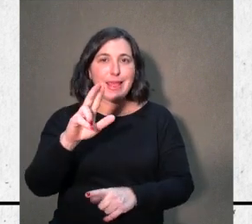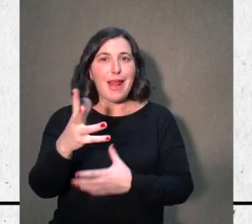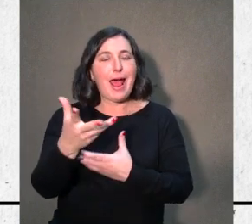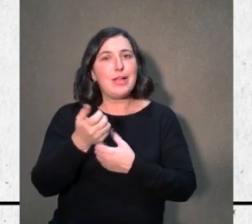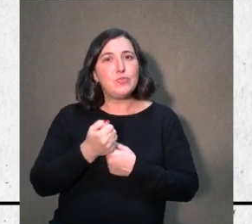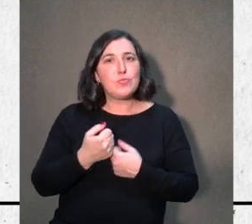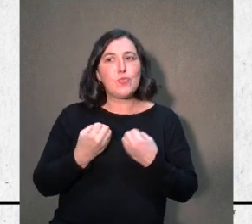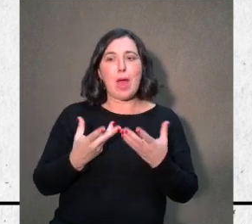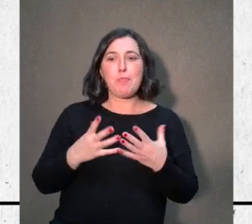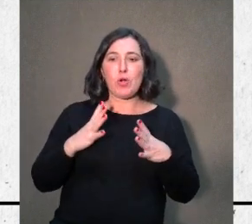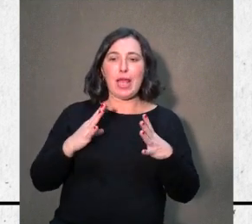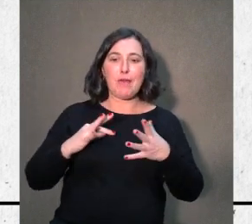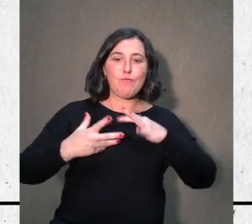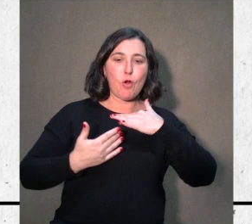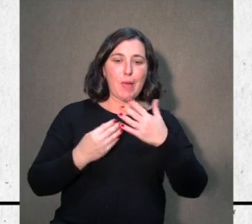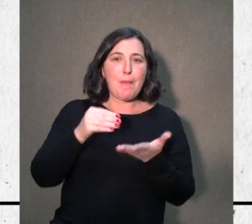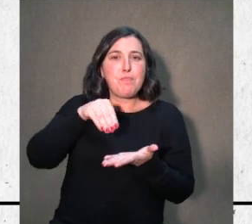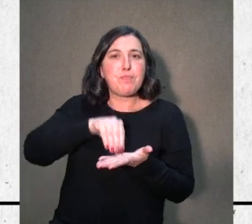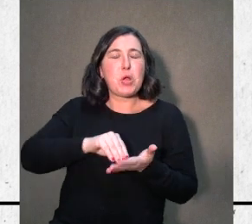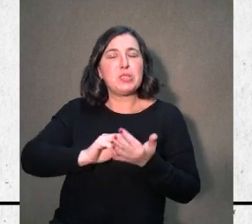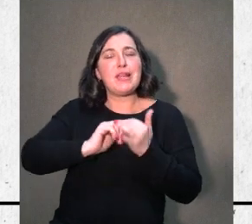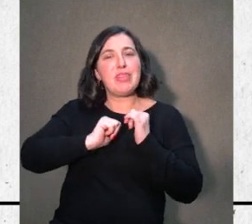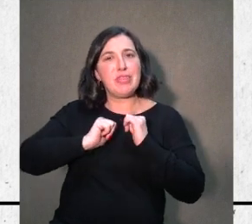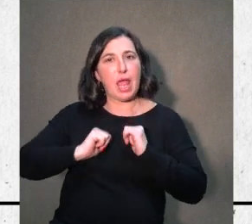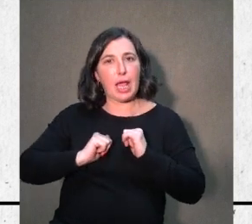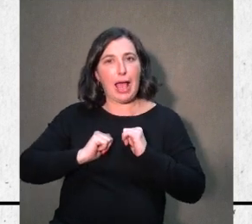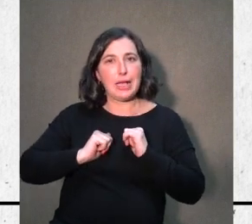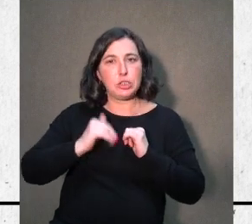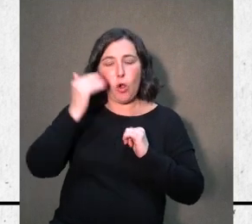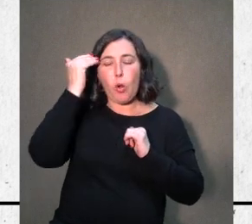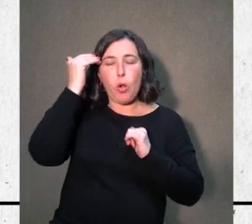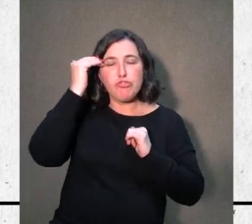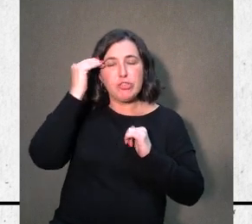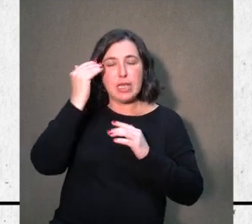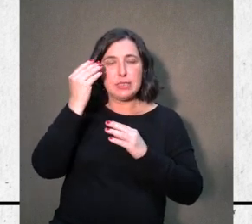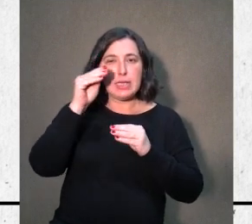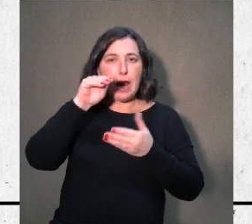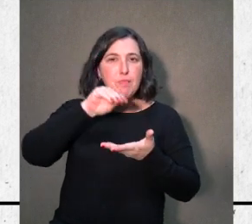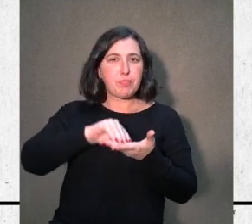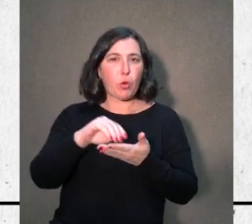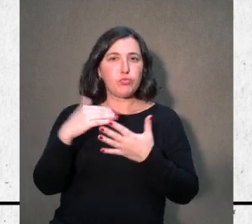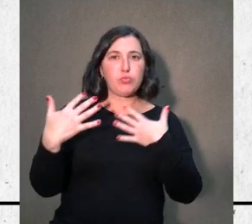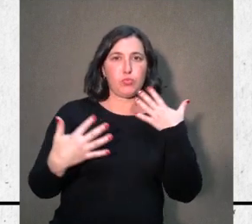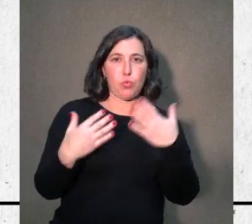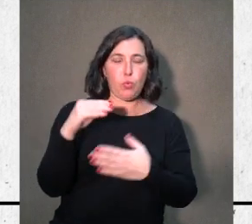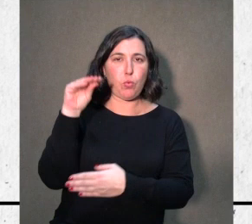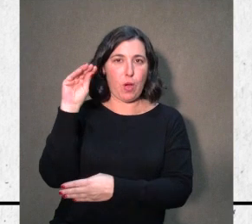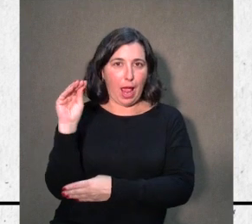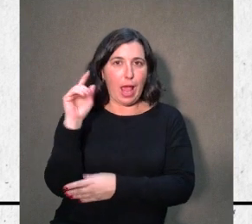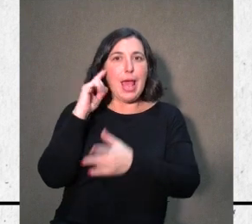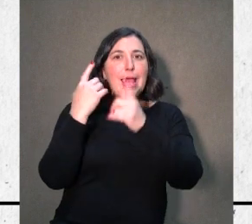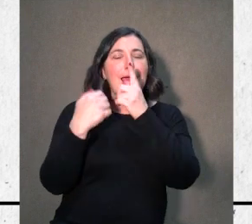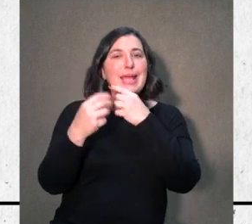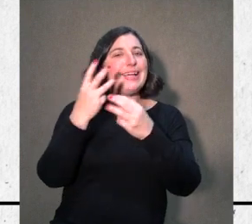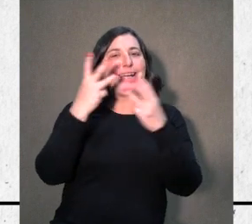y de, bueno, de conciencia en la postura. Por lo general, la postura para tocar un instrumento es contrahecha, o sea, no es natural. Sobre